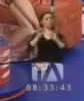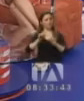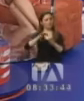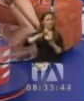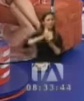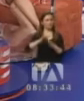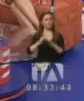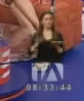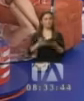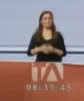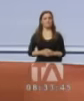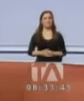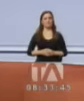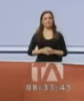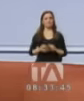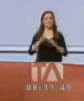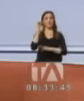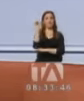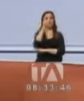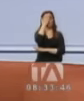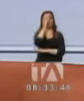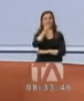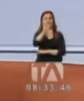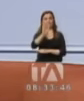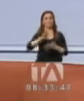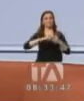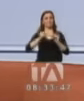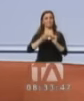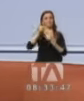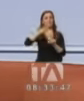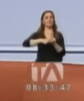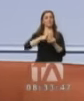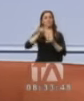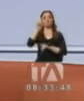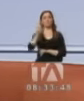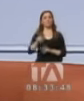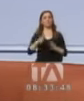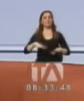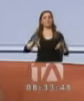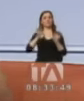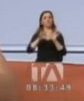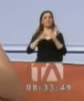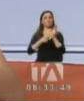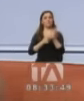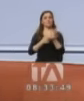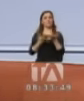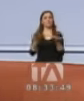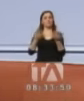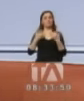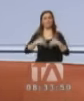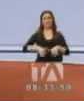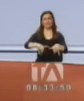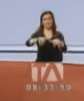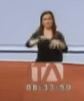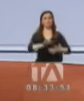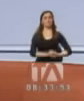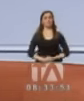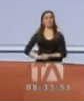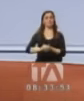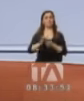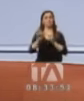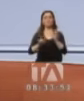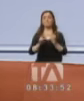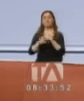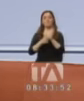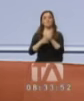como el terremoto, para enfrentar ver cómo mejor la ayudar. Emergencia, enfrentar mejor estos meses que Exacto. todavía serán de necesidad. Esto se va de largo, esta solidaridad de la gente,